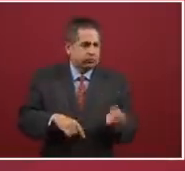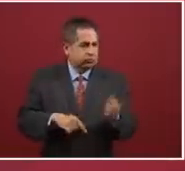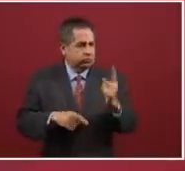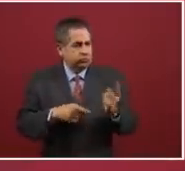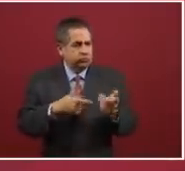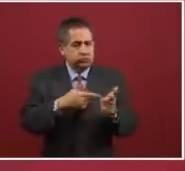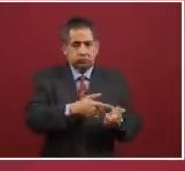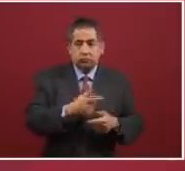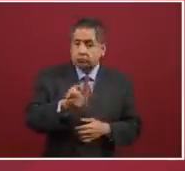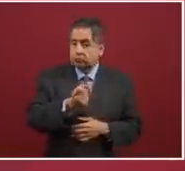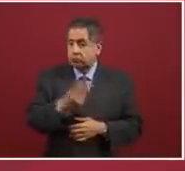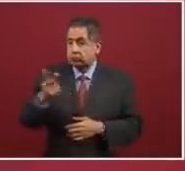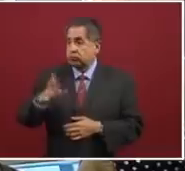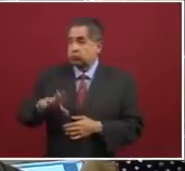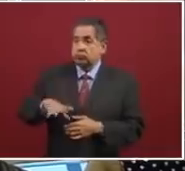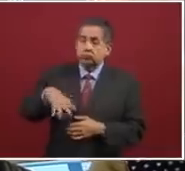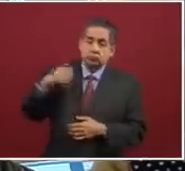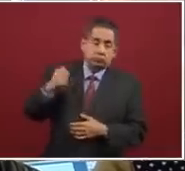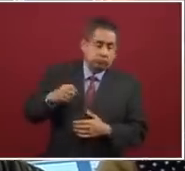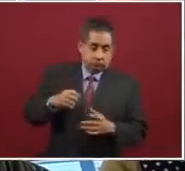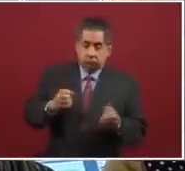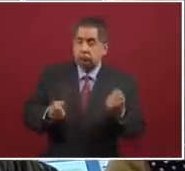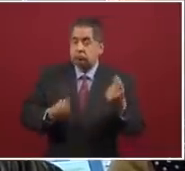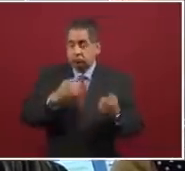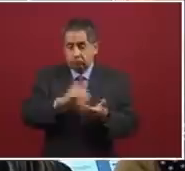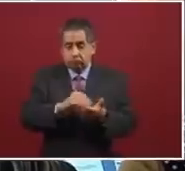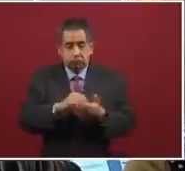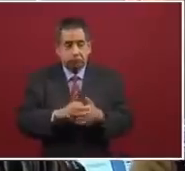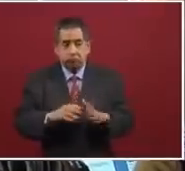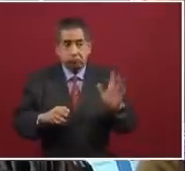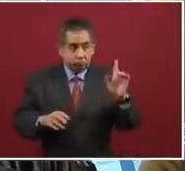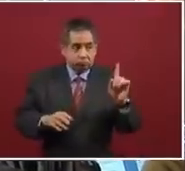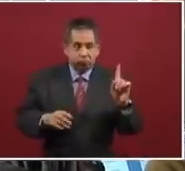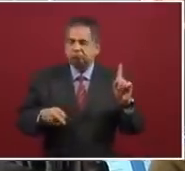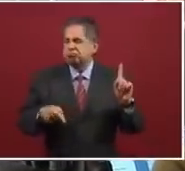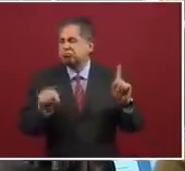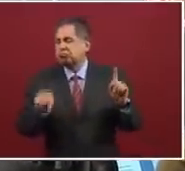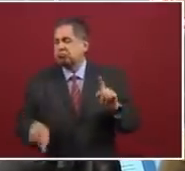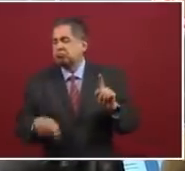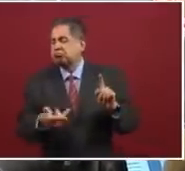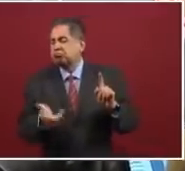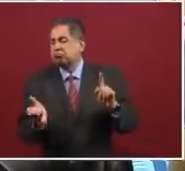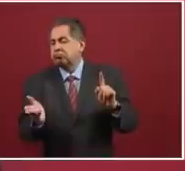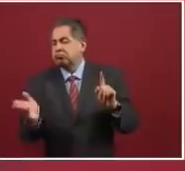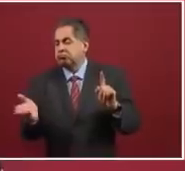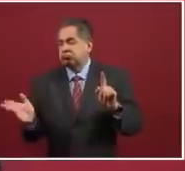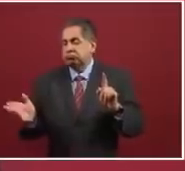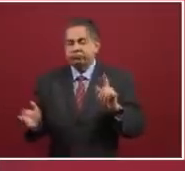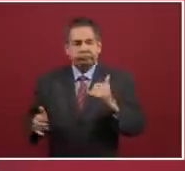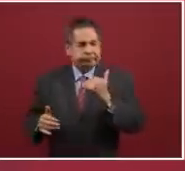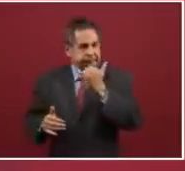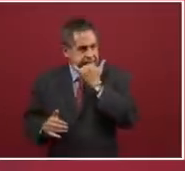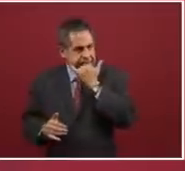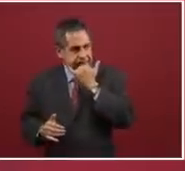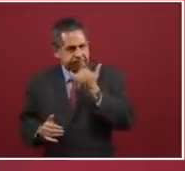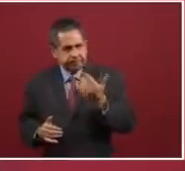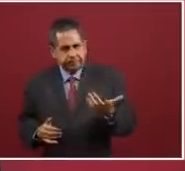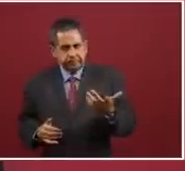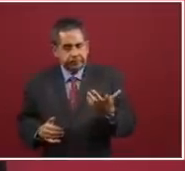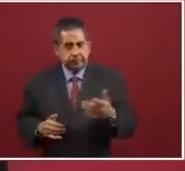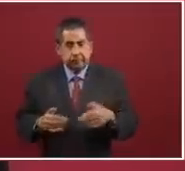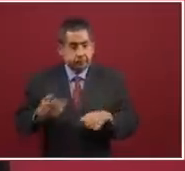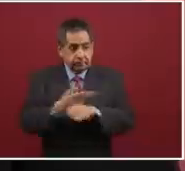algunos de manera abusiva despiden a los de abajo. Pero siempre que sucede